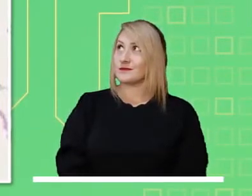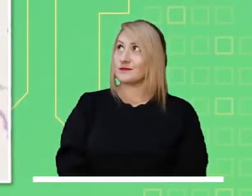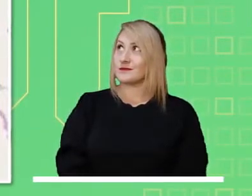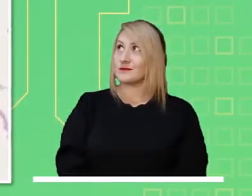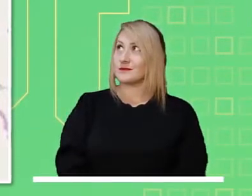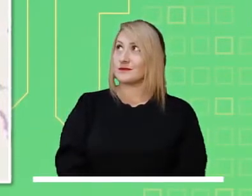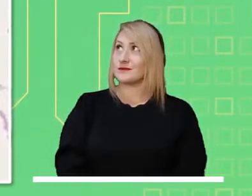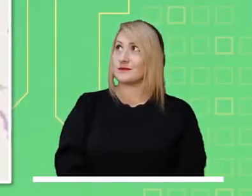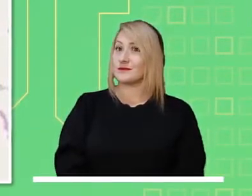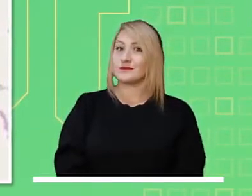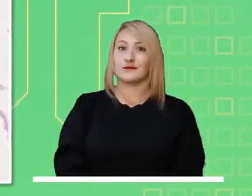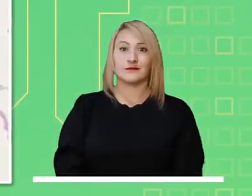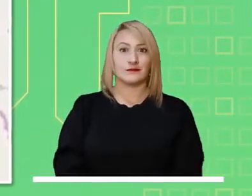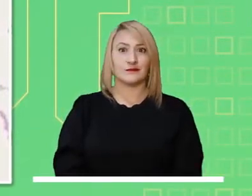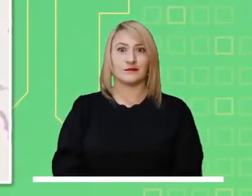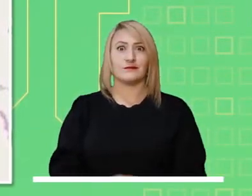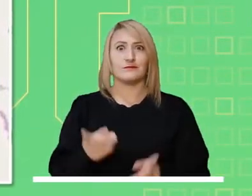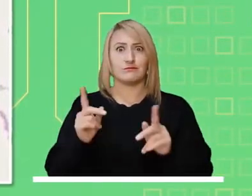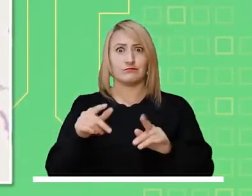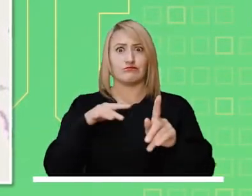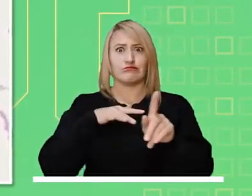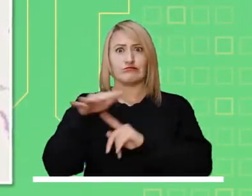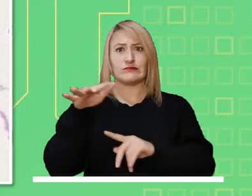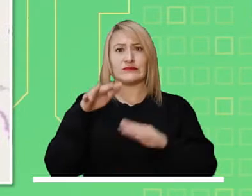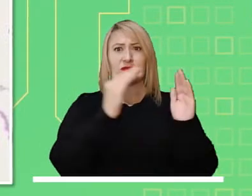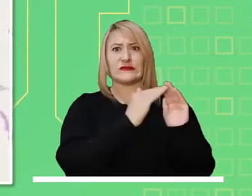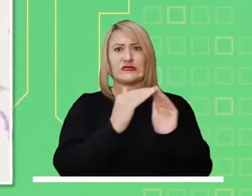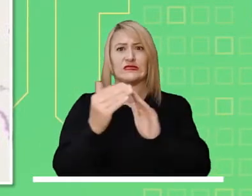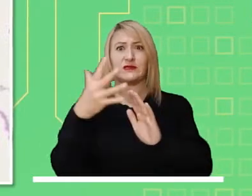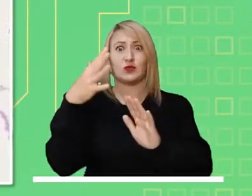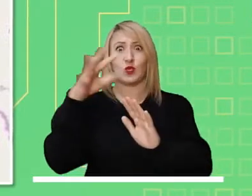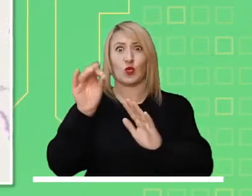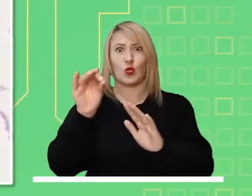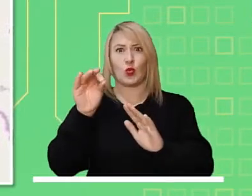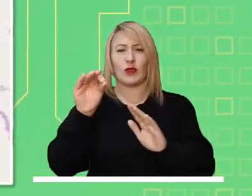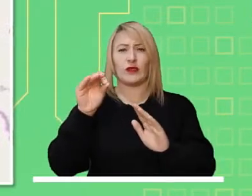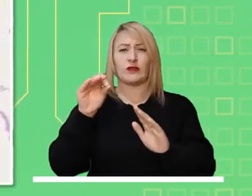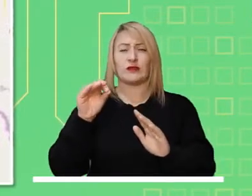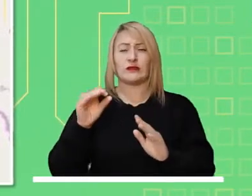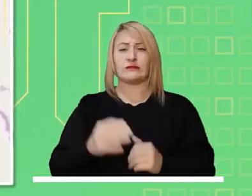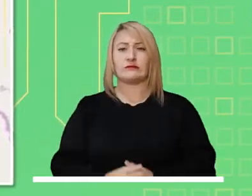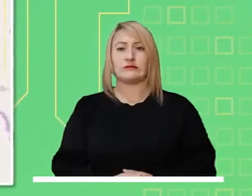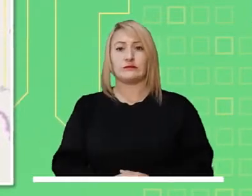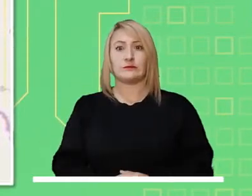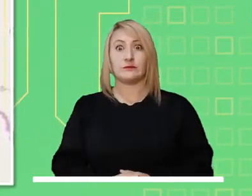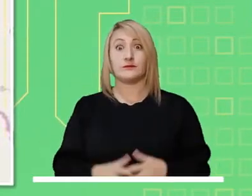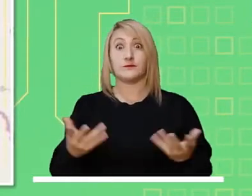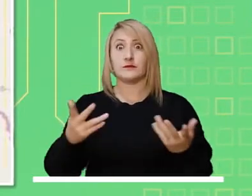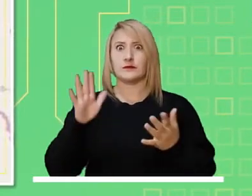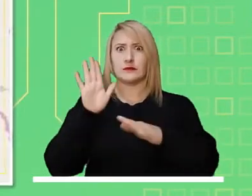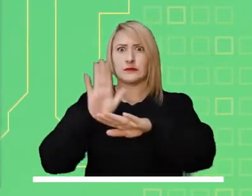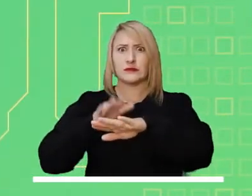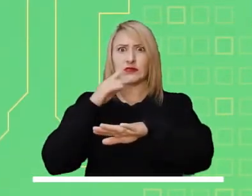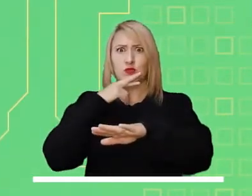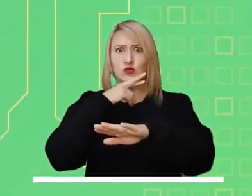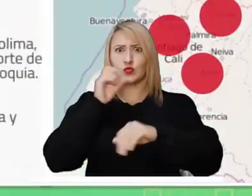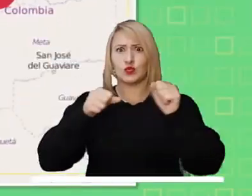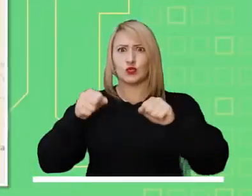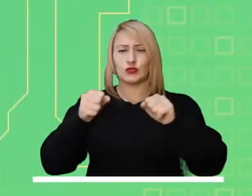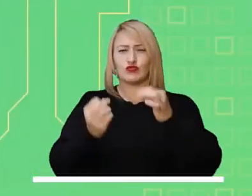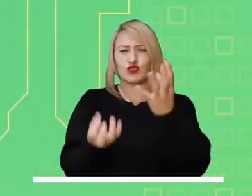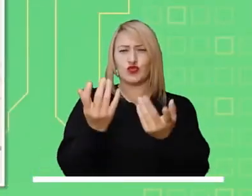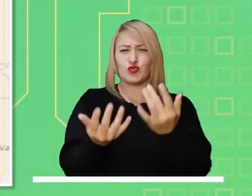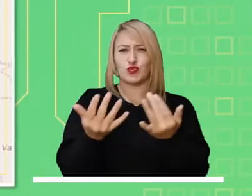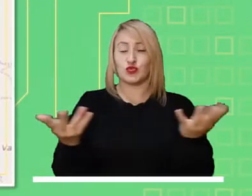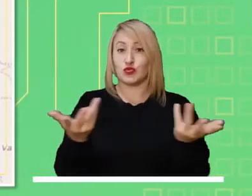cucho las piedras y sobre el río sucio también se reportaron avenidas torrenciales el 23 de julio afectando 50 viviendas en las